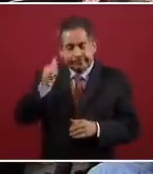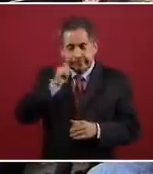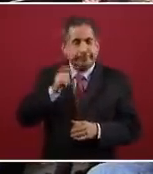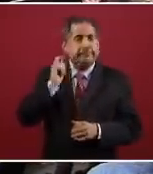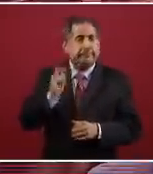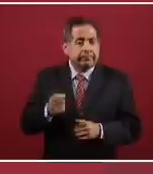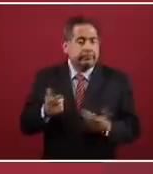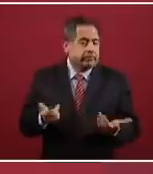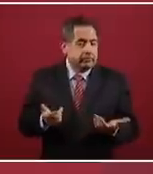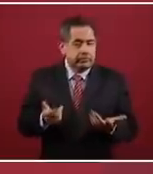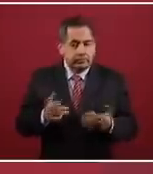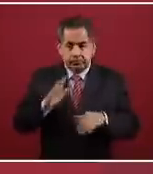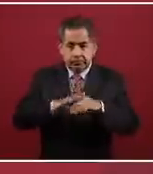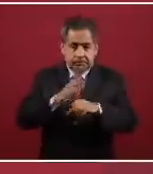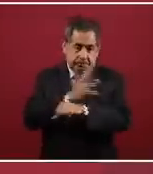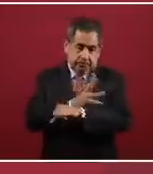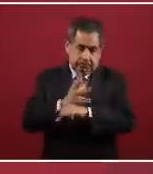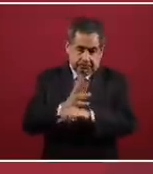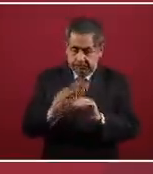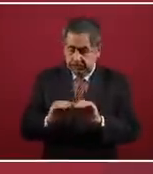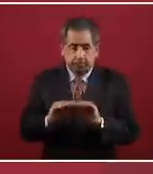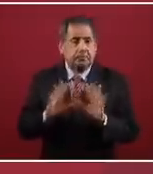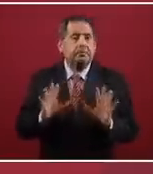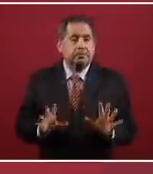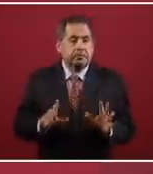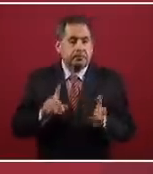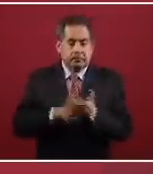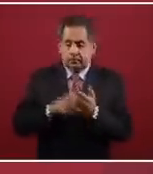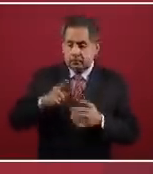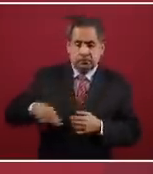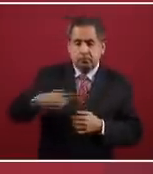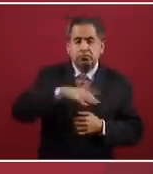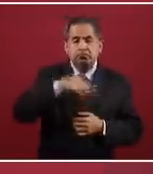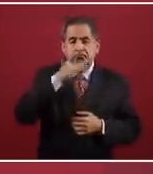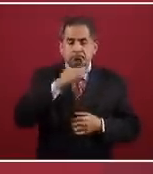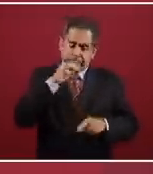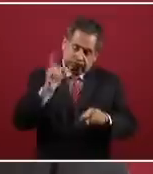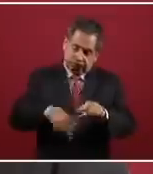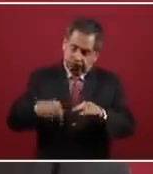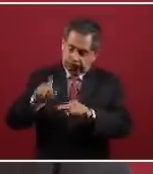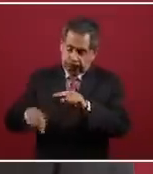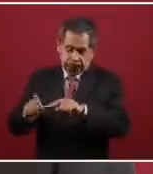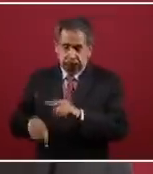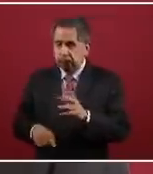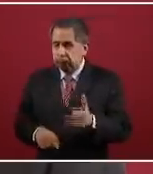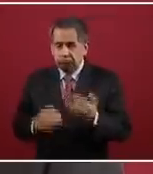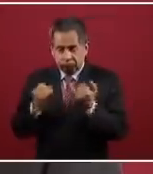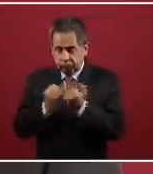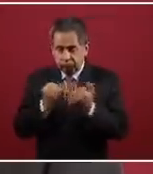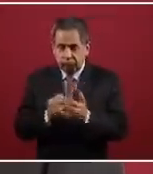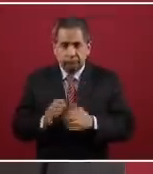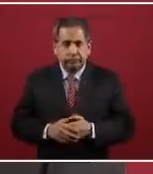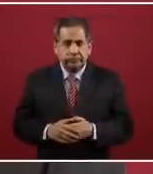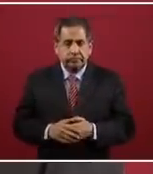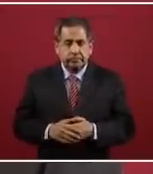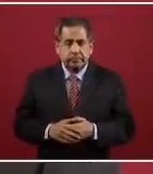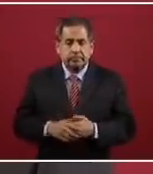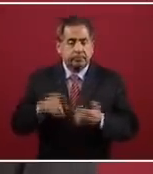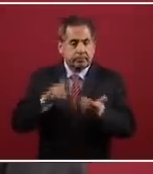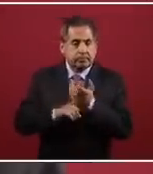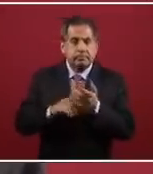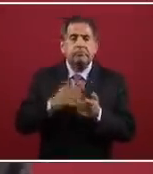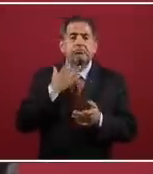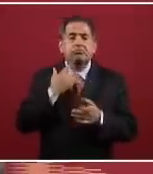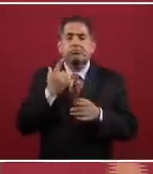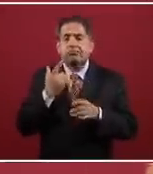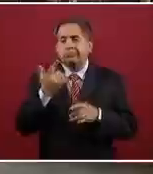la transparencia y la lucha contra la corrupción. En relación con los gasoductos, se tiene una auditoría de